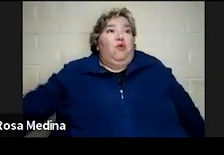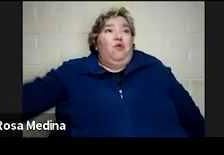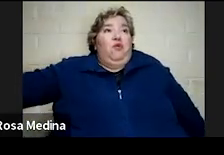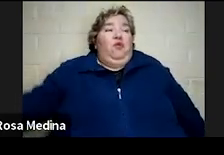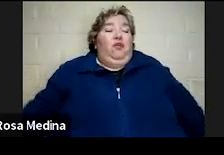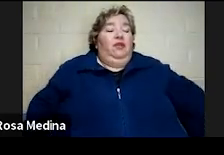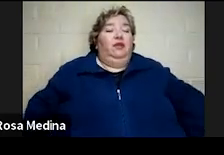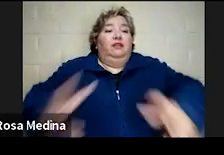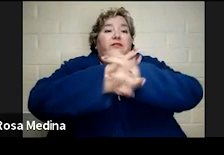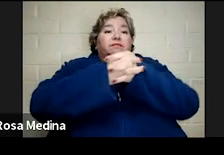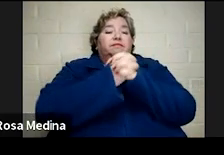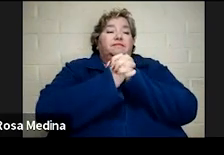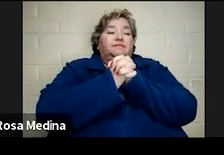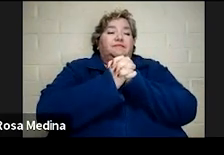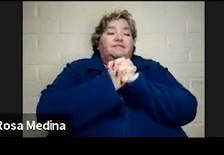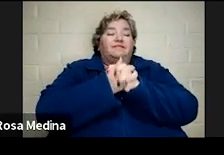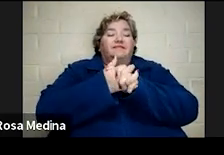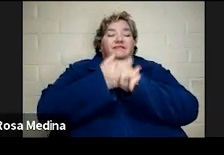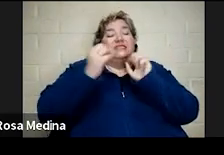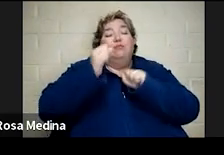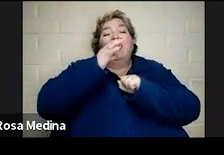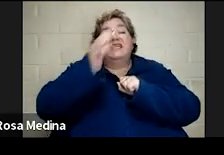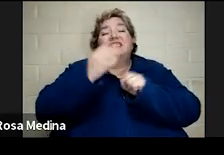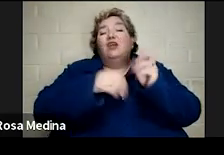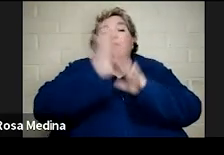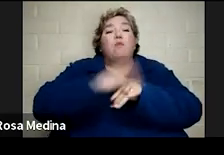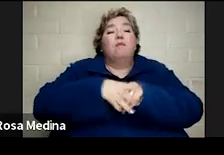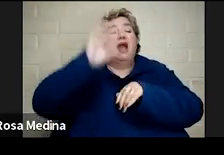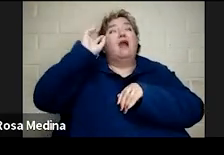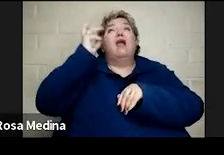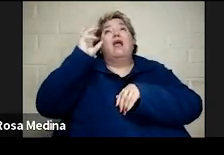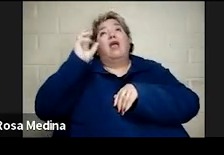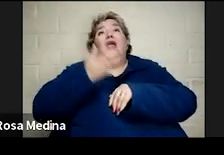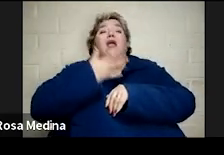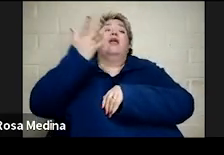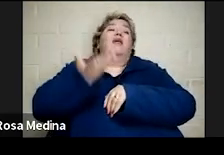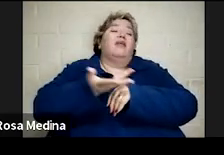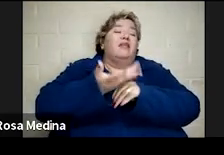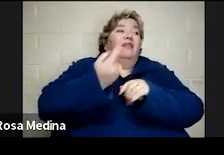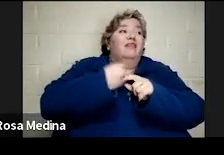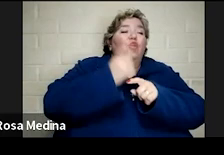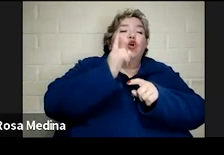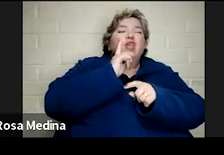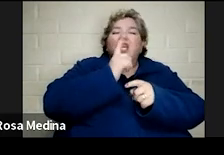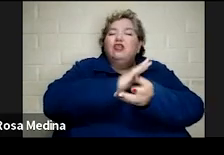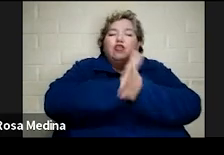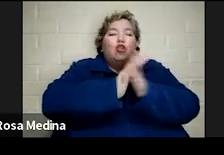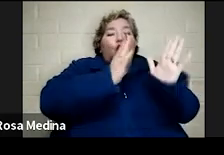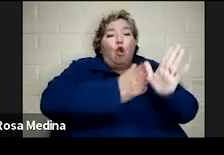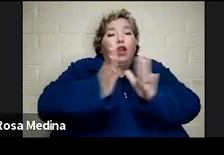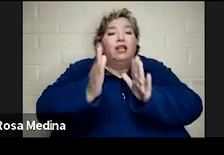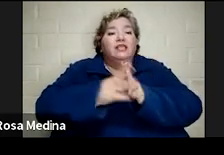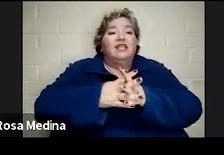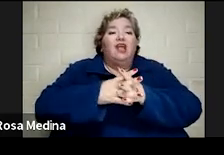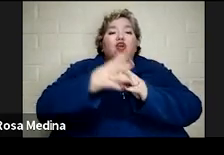que están como más volados, por así decirlo, como se dice comúnmente, son más desorganizados y lo distraen mucho